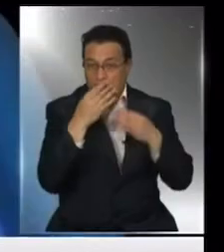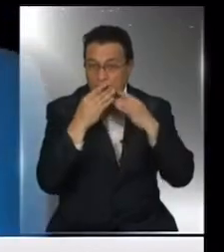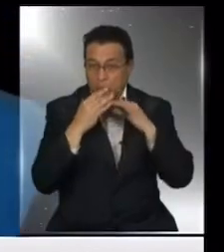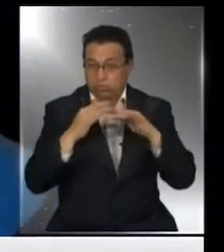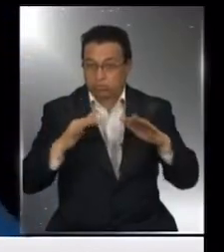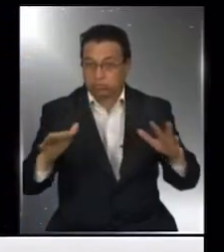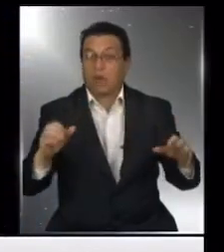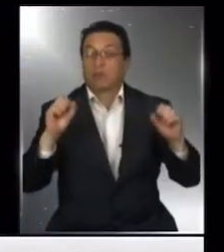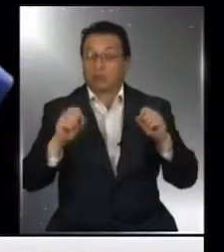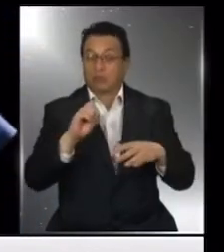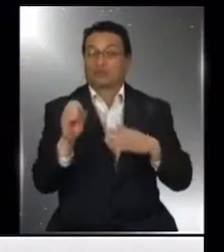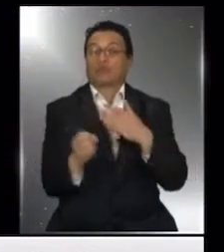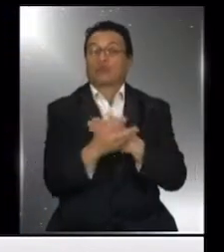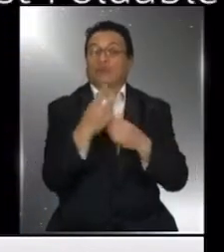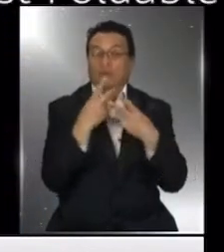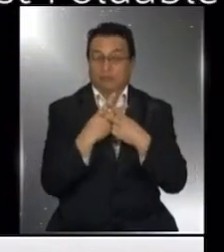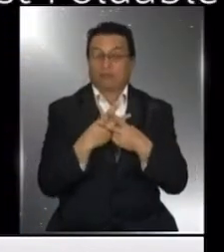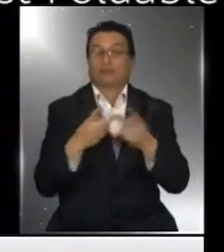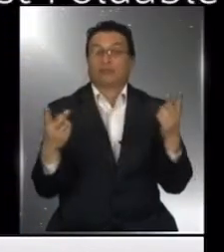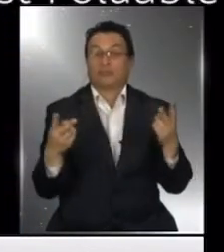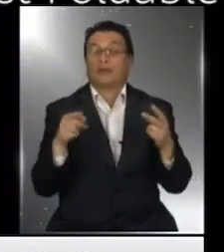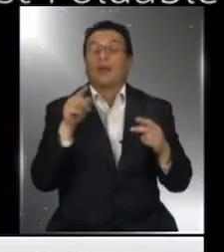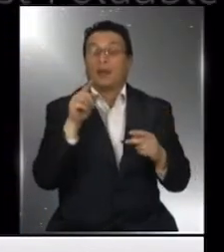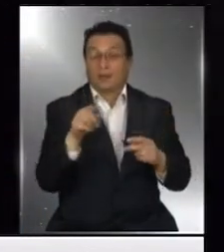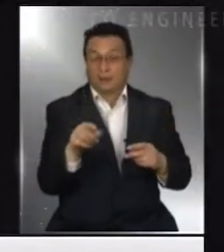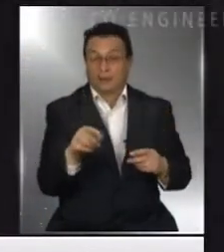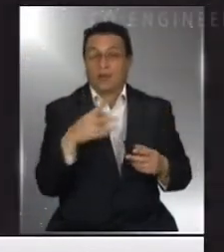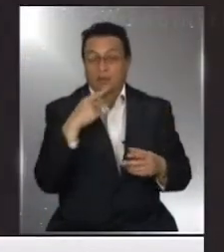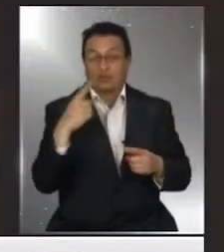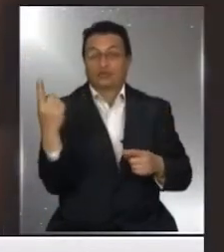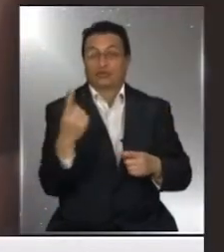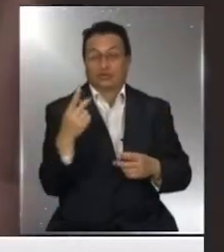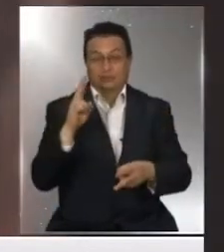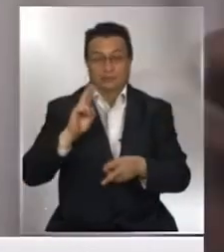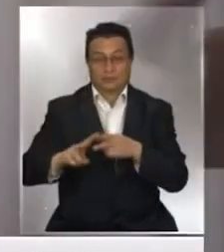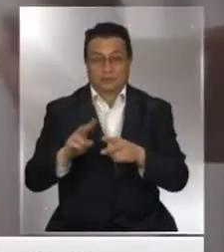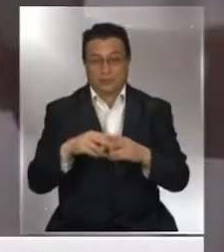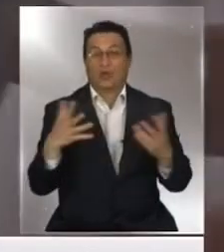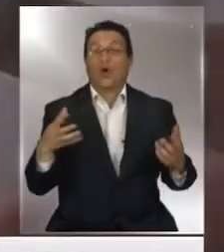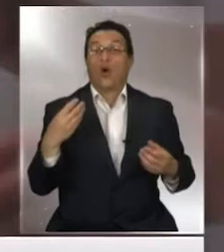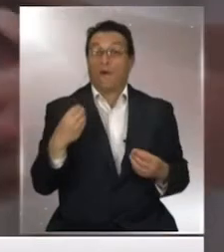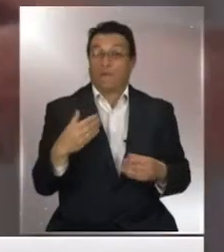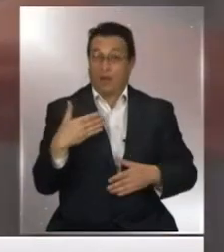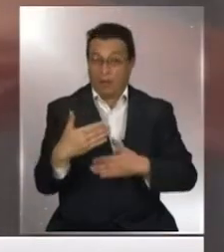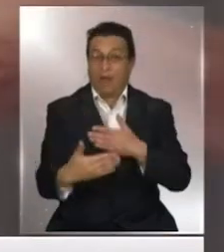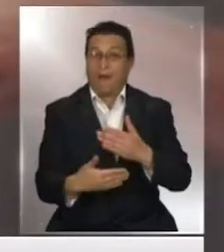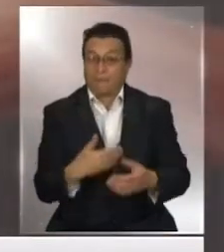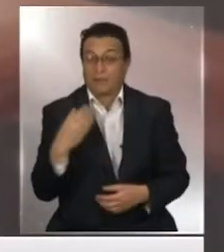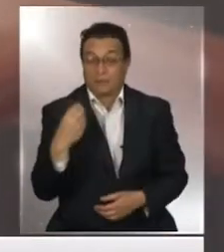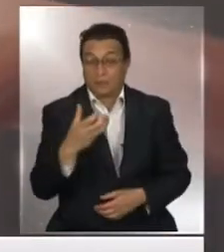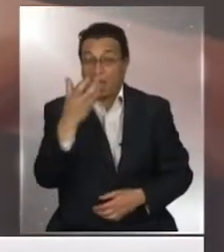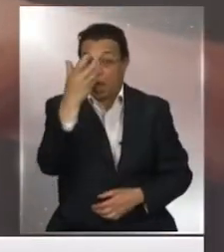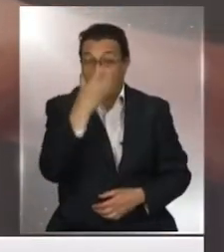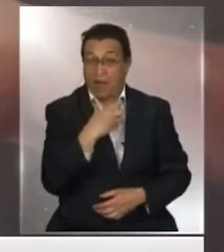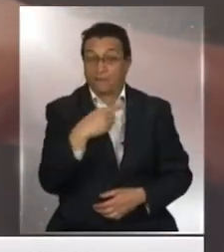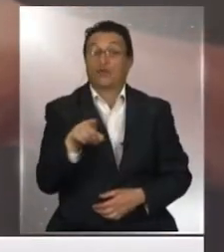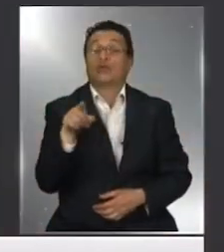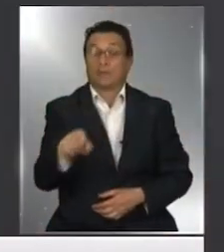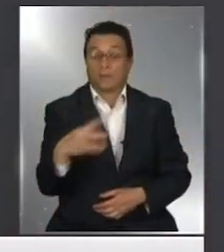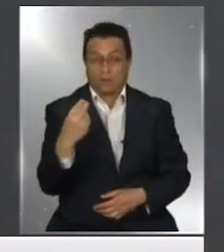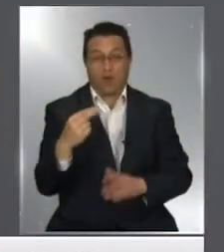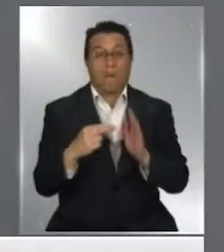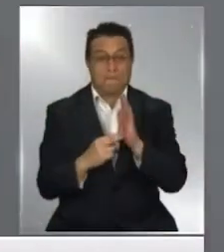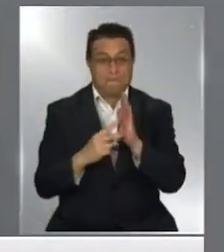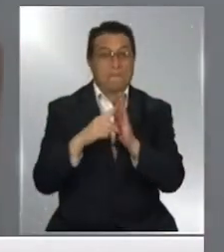este probable nuevo anuncio y esta patente de self-healing, de autorreparación. Eso sería un tremendo avance. Si ya iPhone hizo un gran